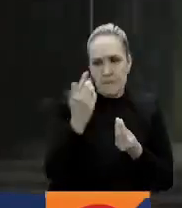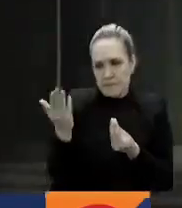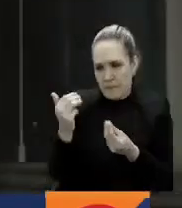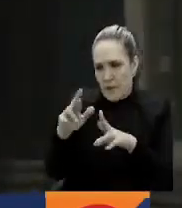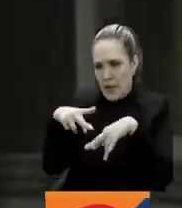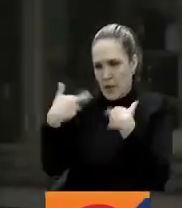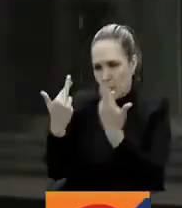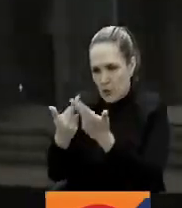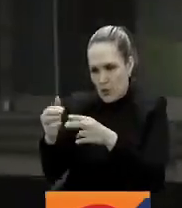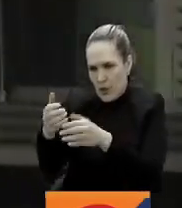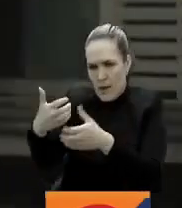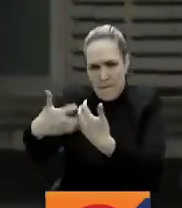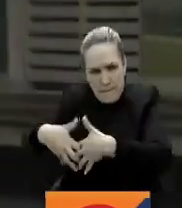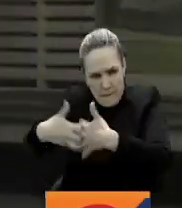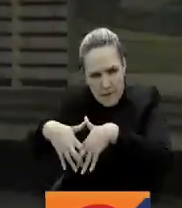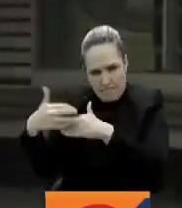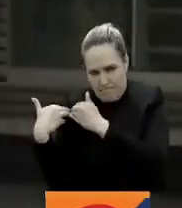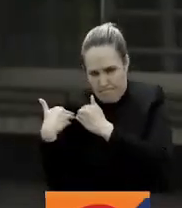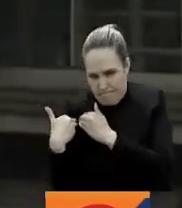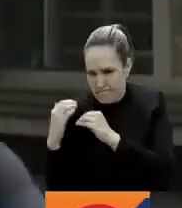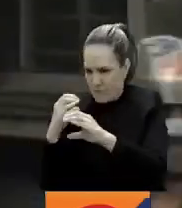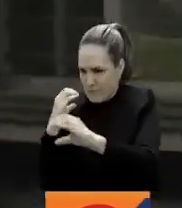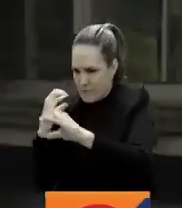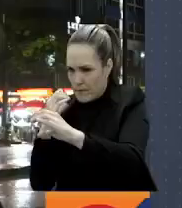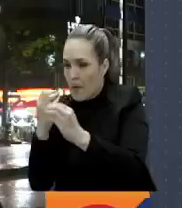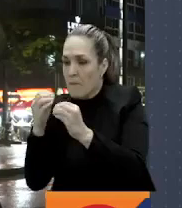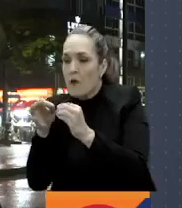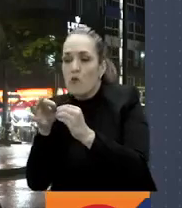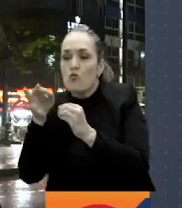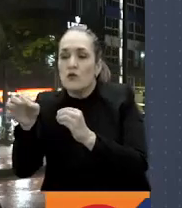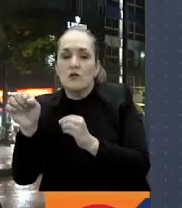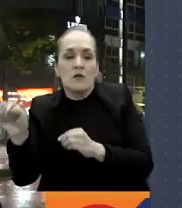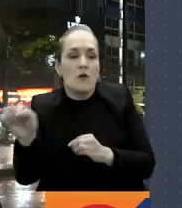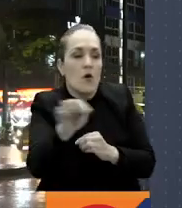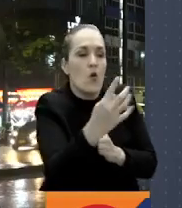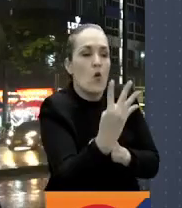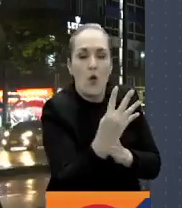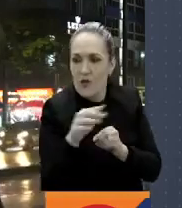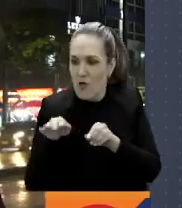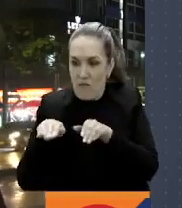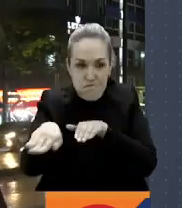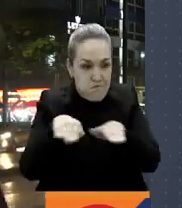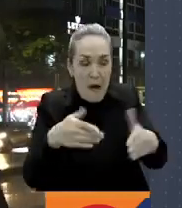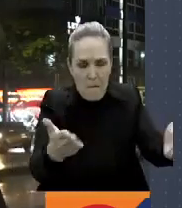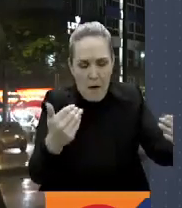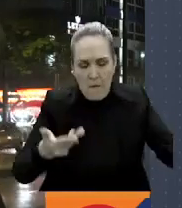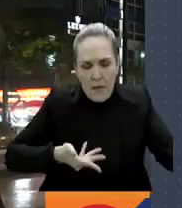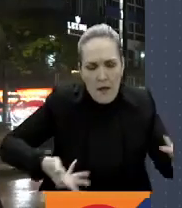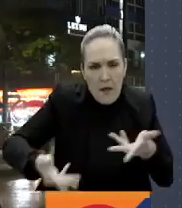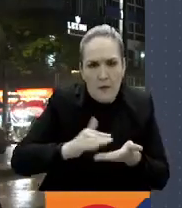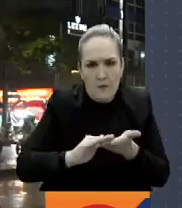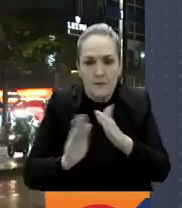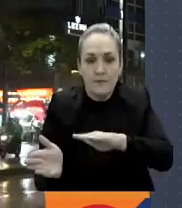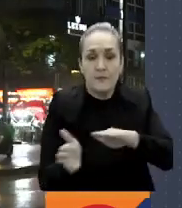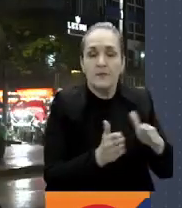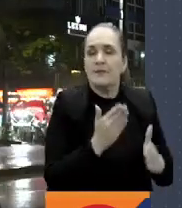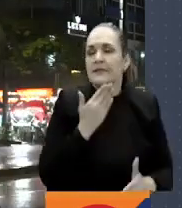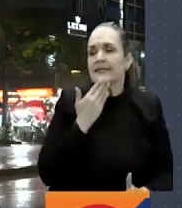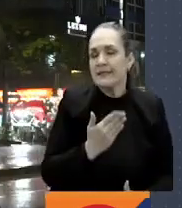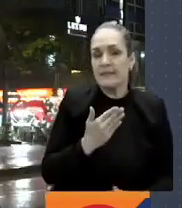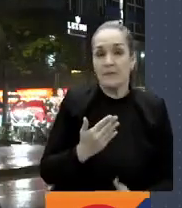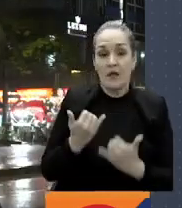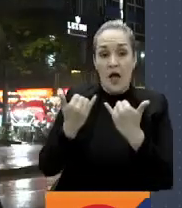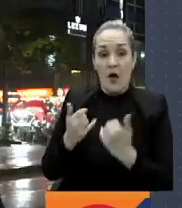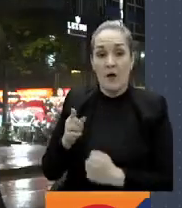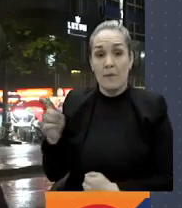4 municipios del área donde tiene incidencia la entidad. Gracias, Joana. Y Transmetro, que opera en Barranquilla, Soledad y